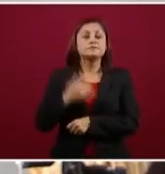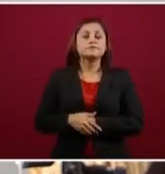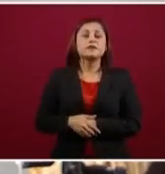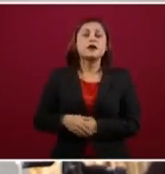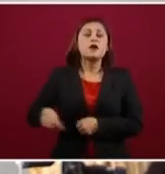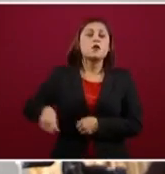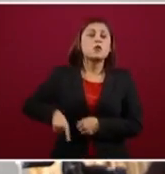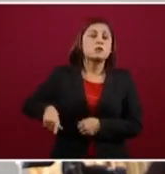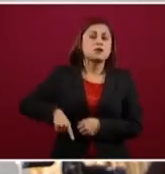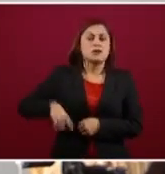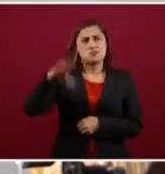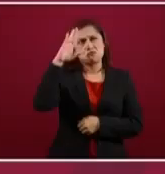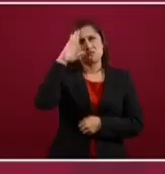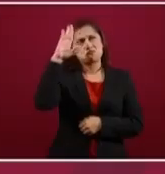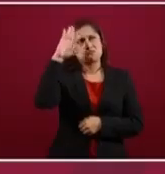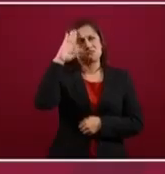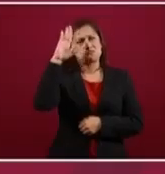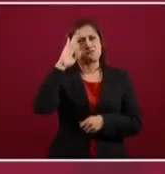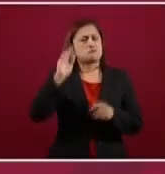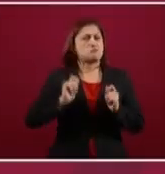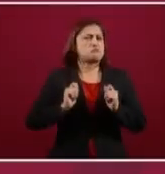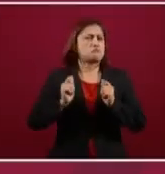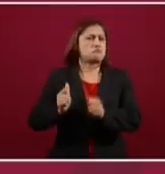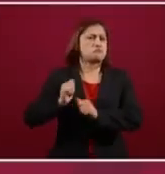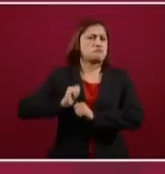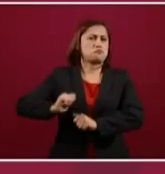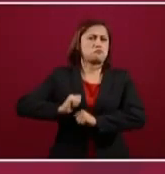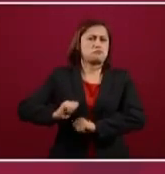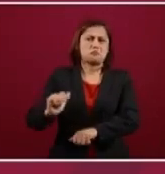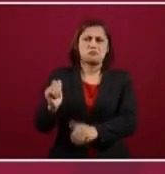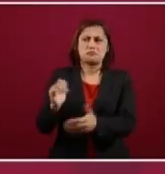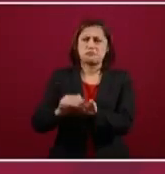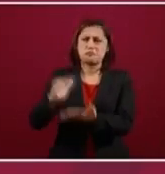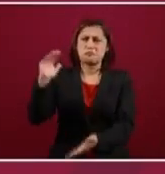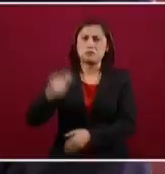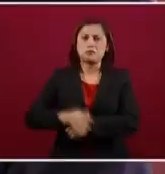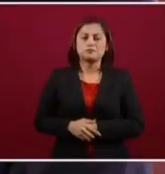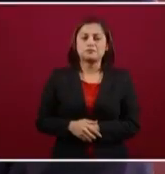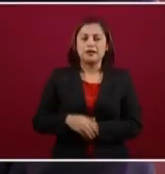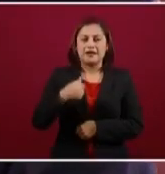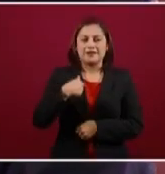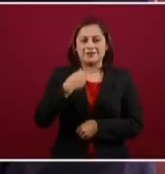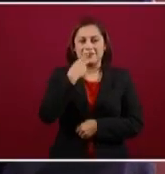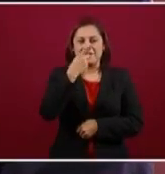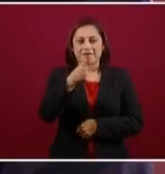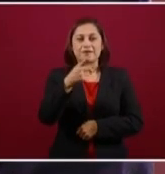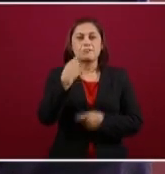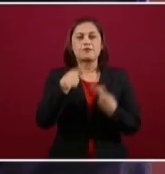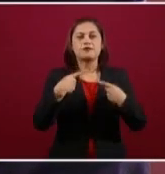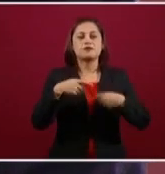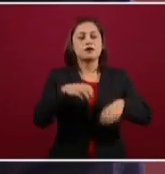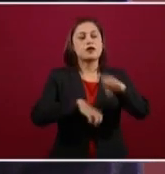Yo le digo a los empresarios a veces que así como ellos